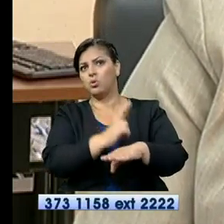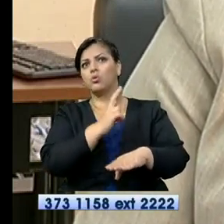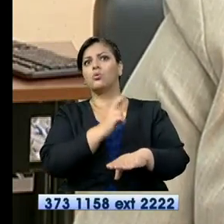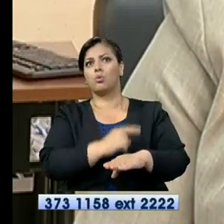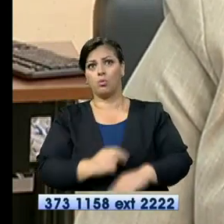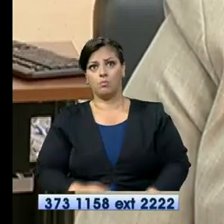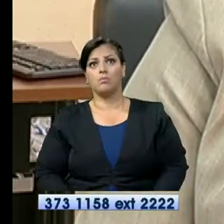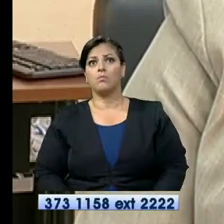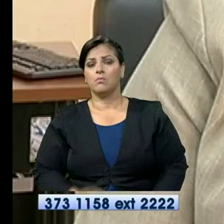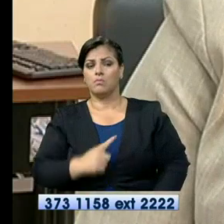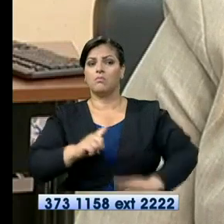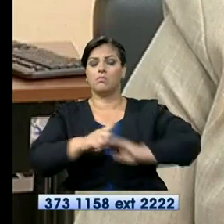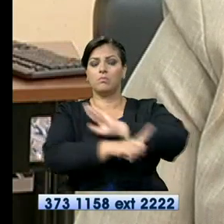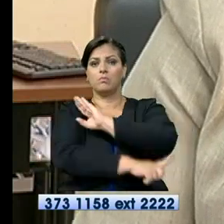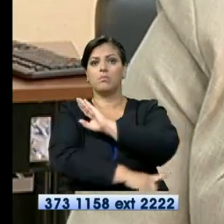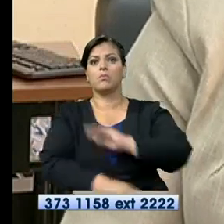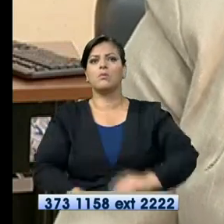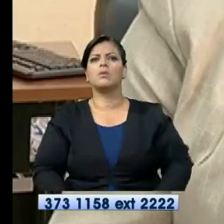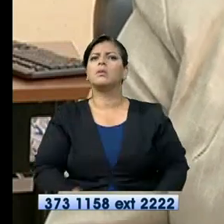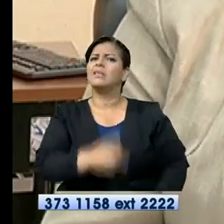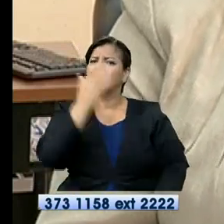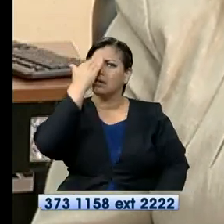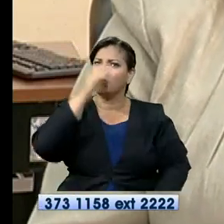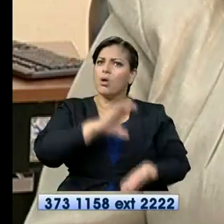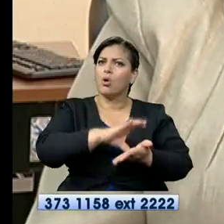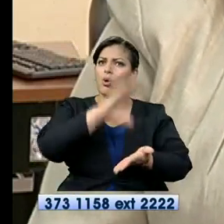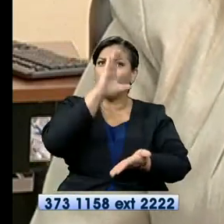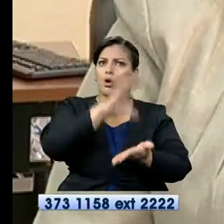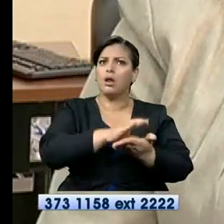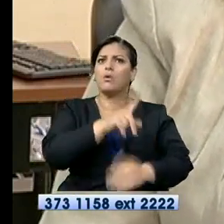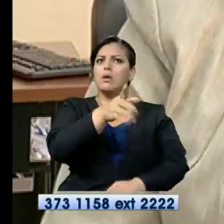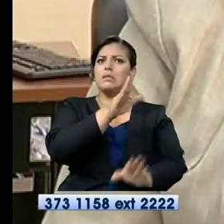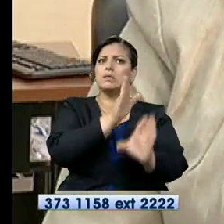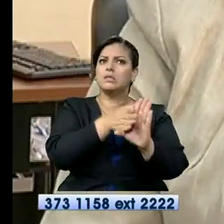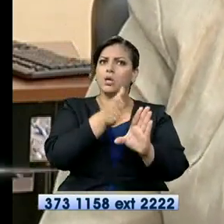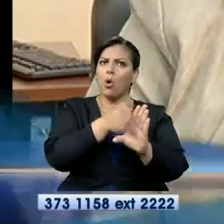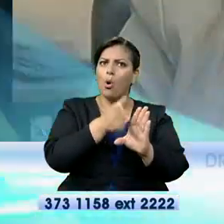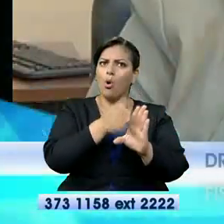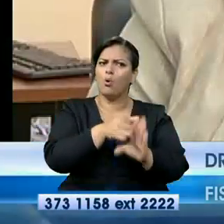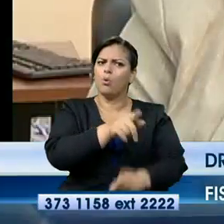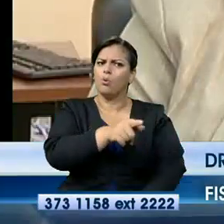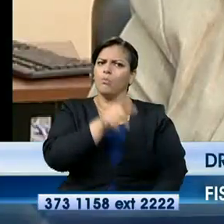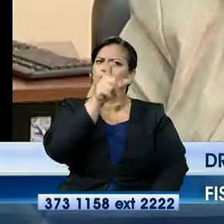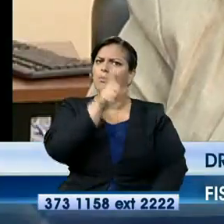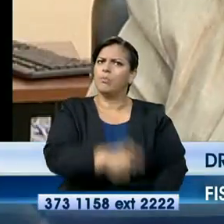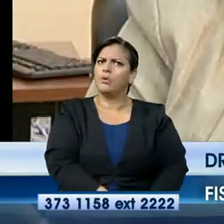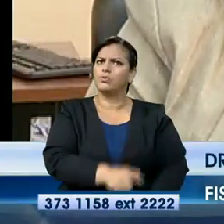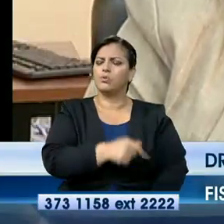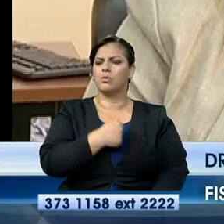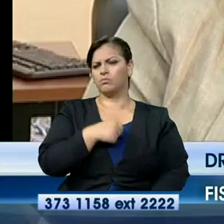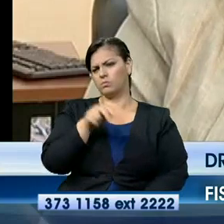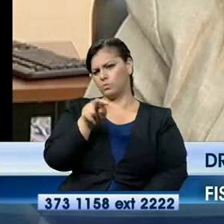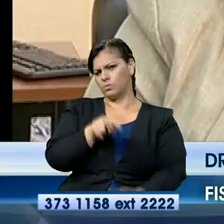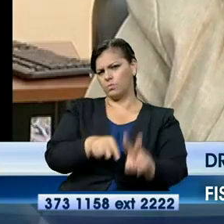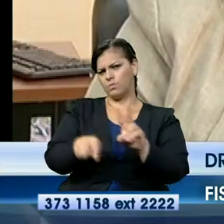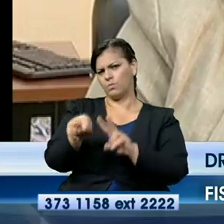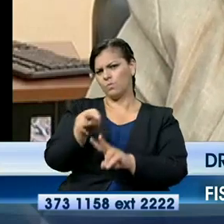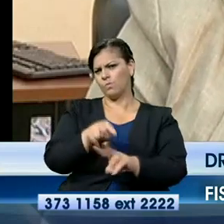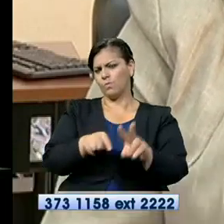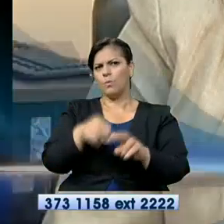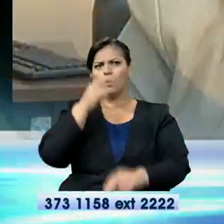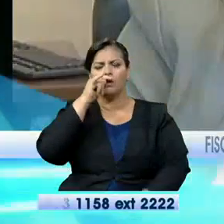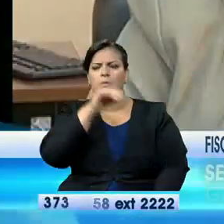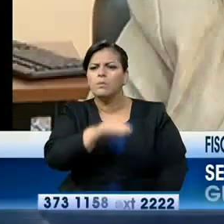psicóloga, existan algunas personas que conocen de perfiles de los niños y que no se haya podido detectar